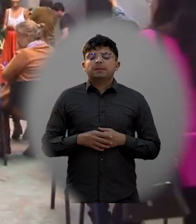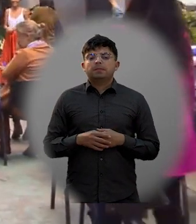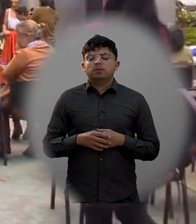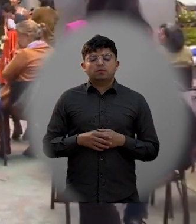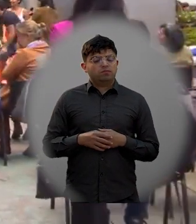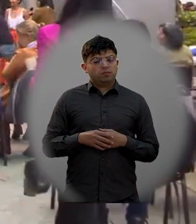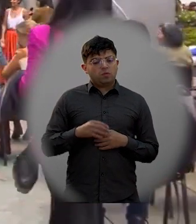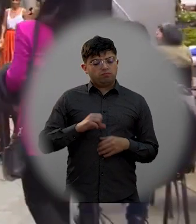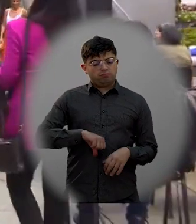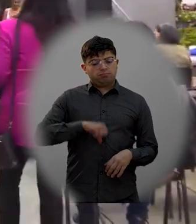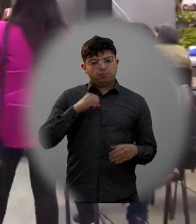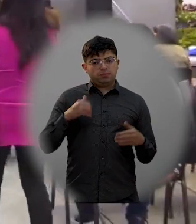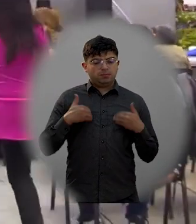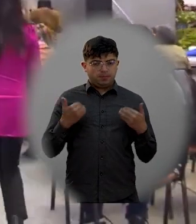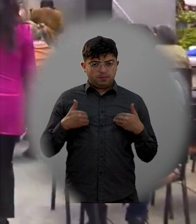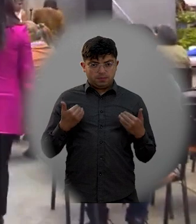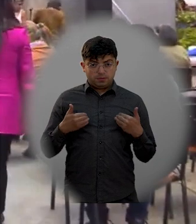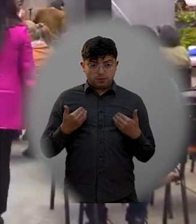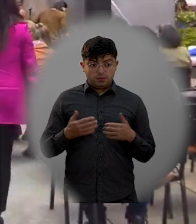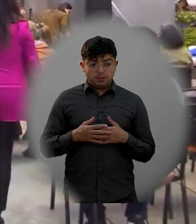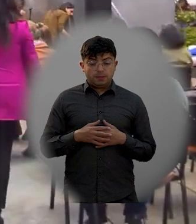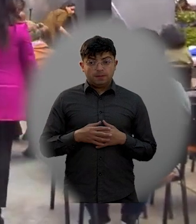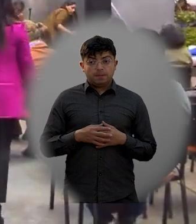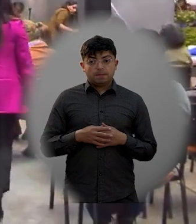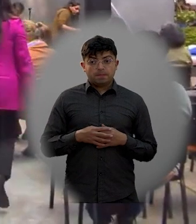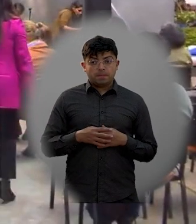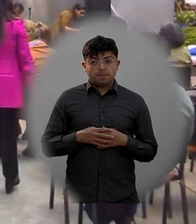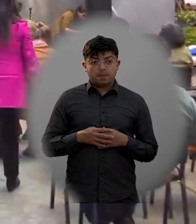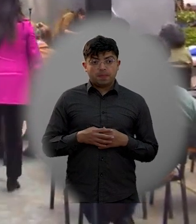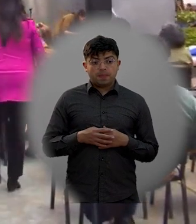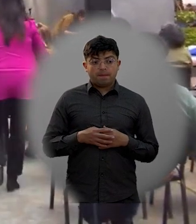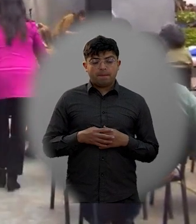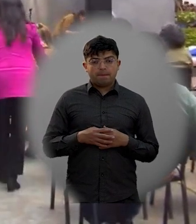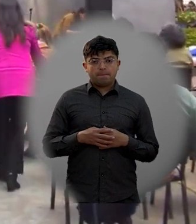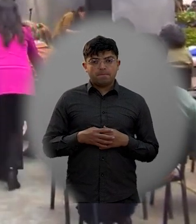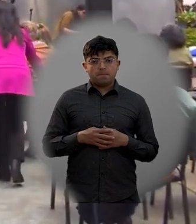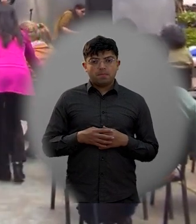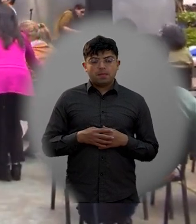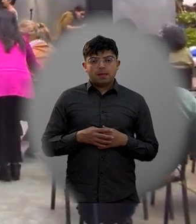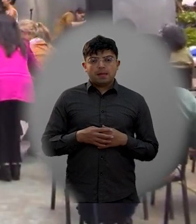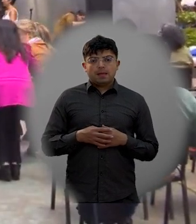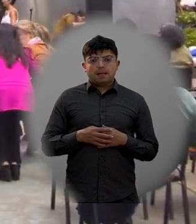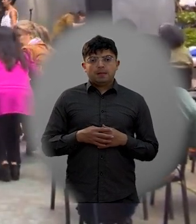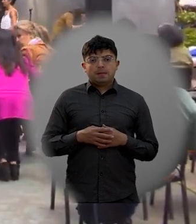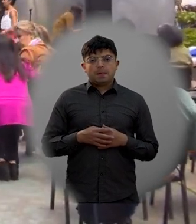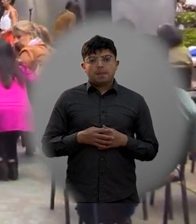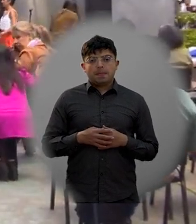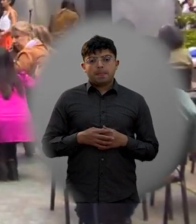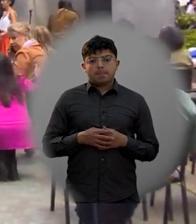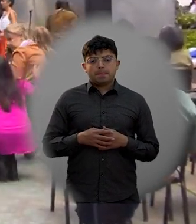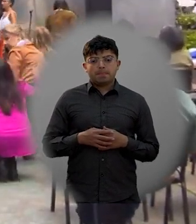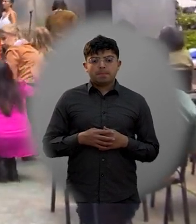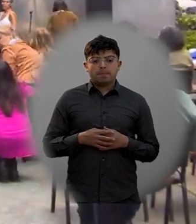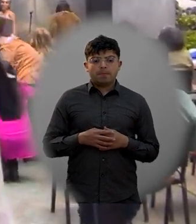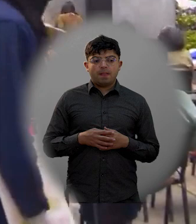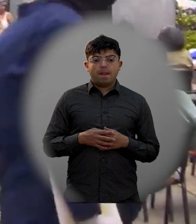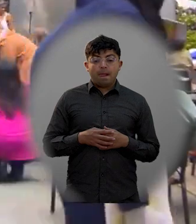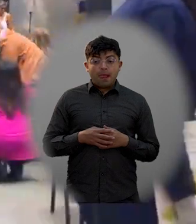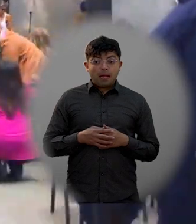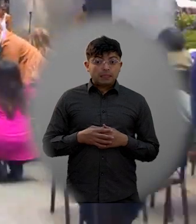Es un orgullo, es un orgullo, es un orgullo, es un orgullo. Era un orgullo. Sí, sí, sí, sí,